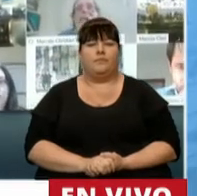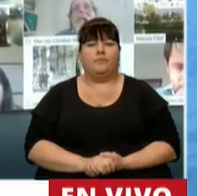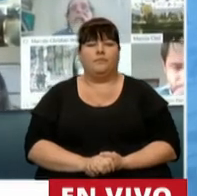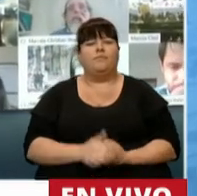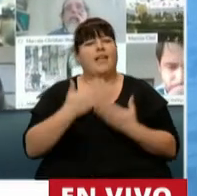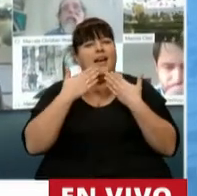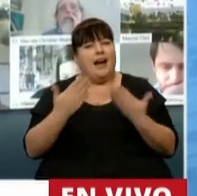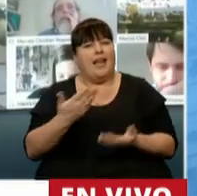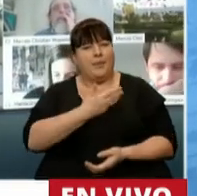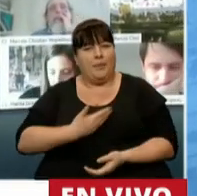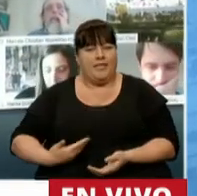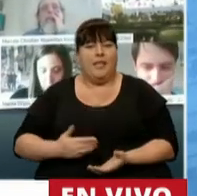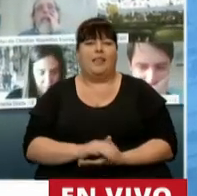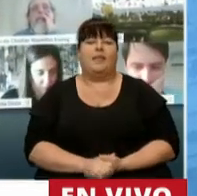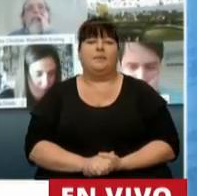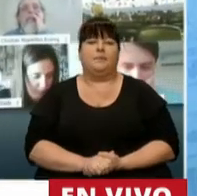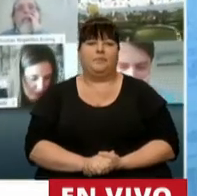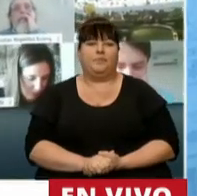Gracias, señor presidente.